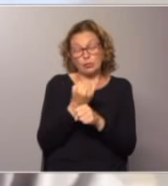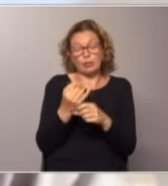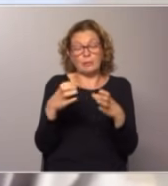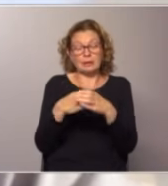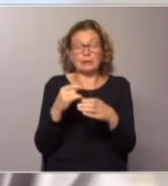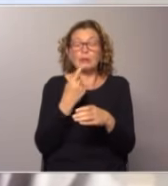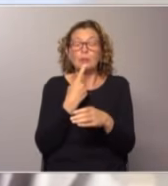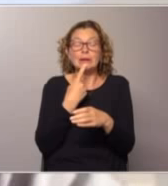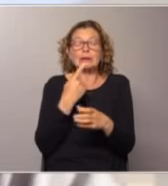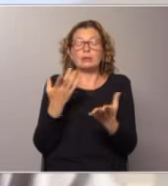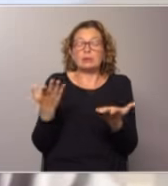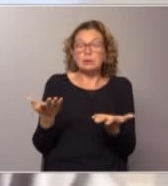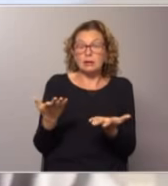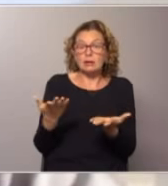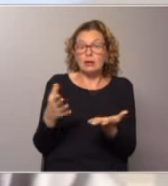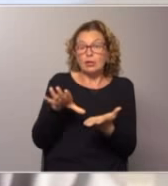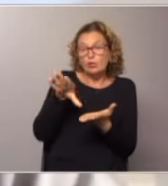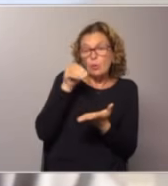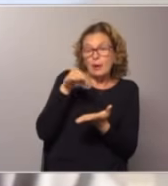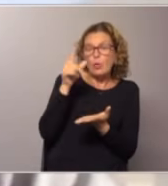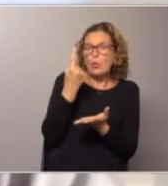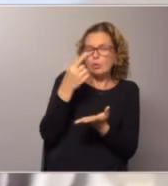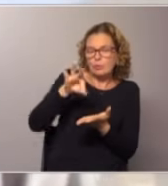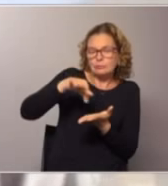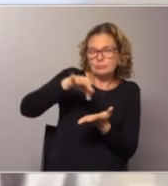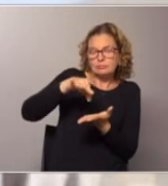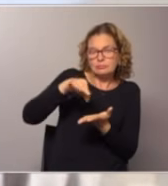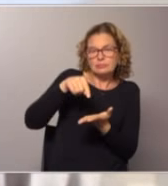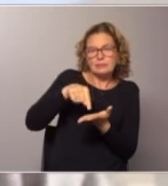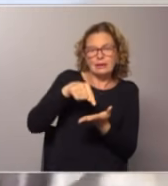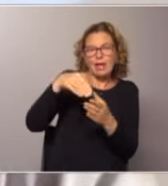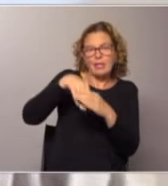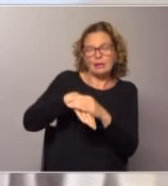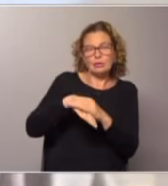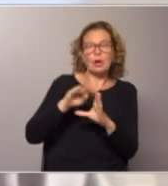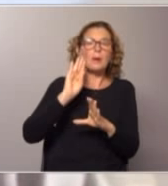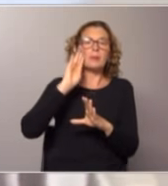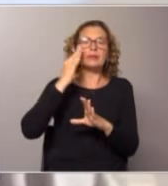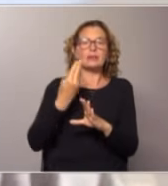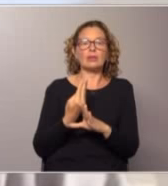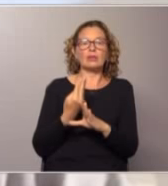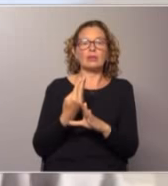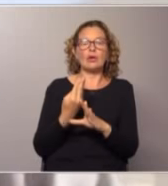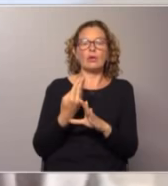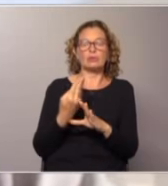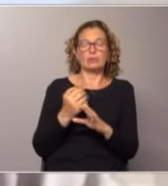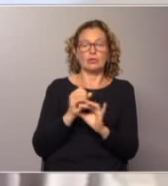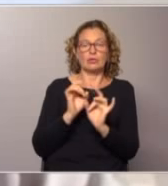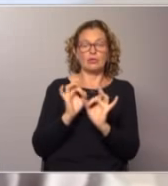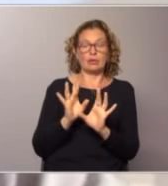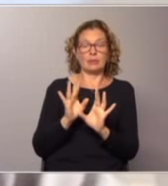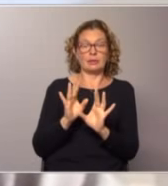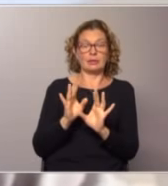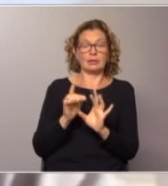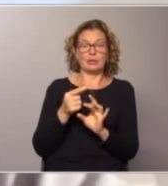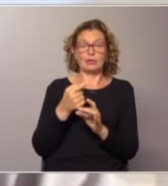salga hay sistemas políticos que toman únicamente en consideración el elemento de la representación o en el evento de la participación mi